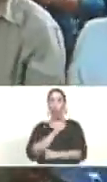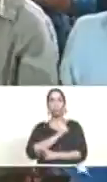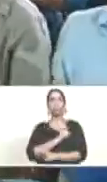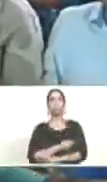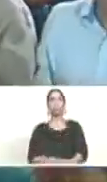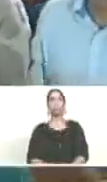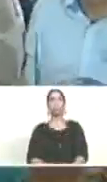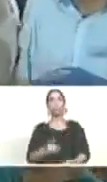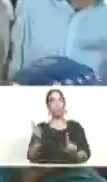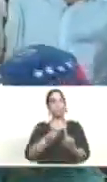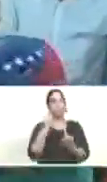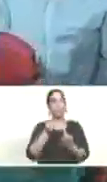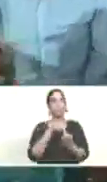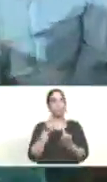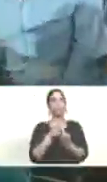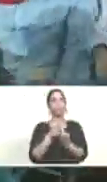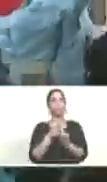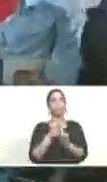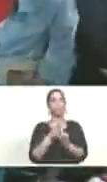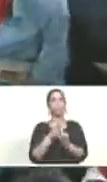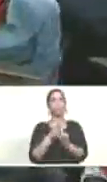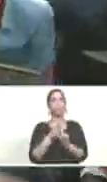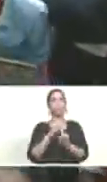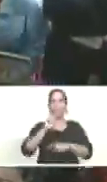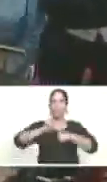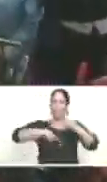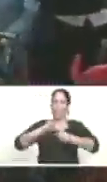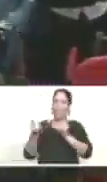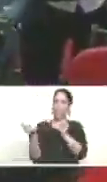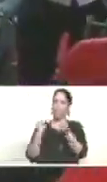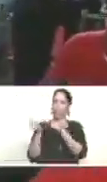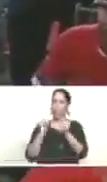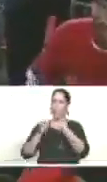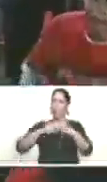Primer punto. Lo demás lo discutimos después.